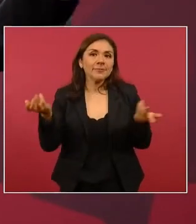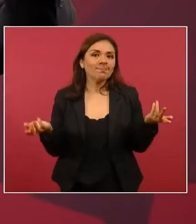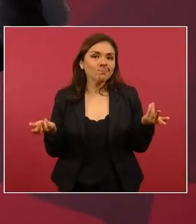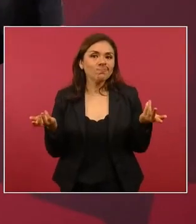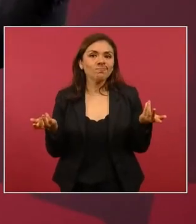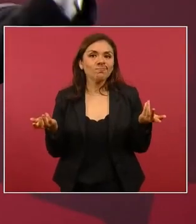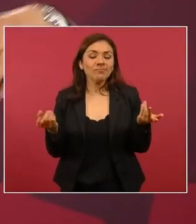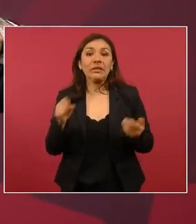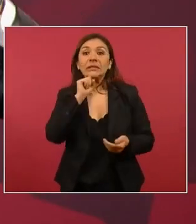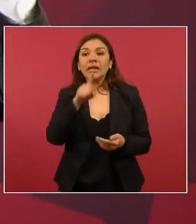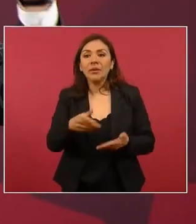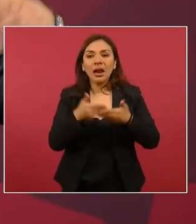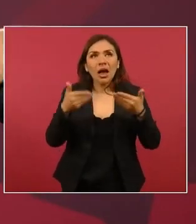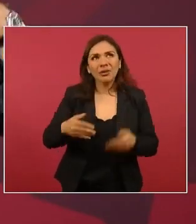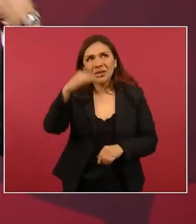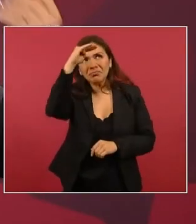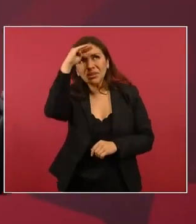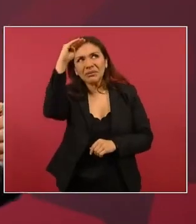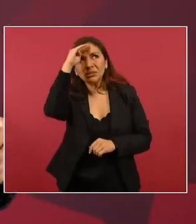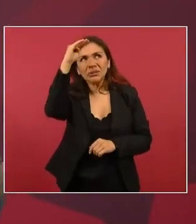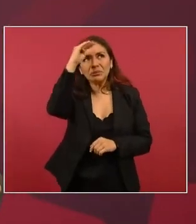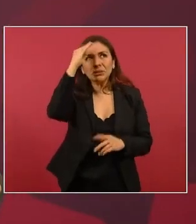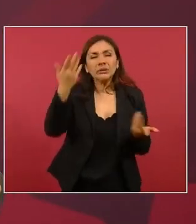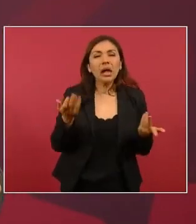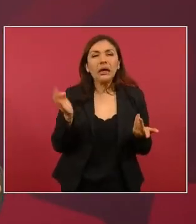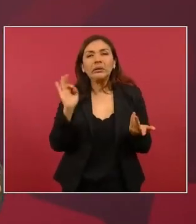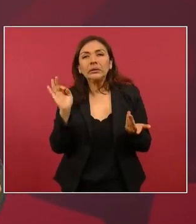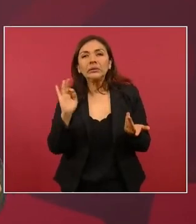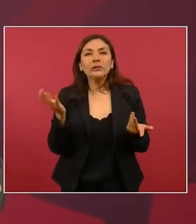están también pensando que si